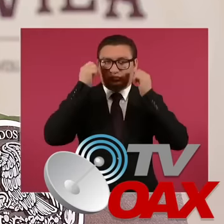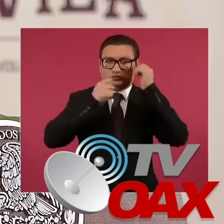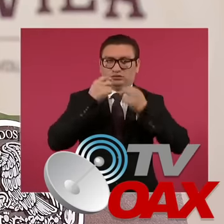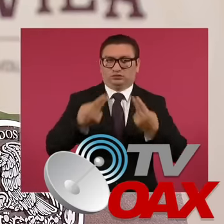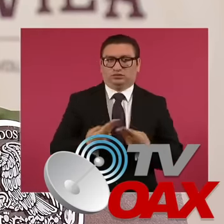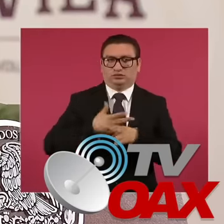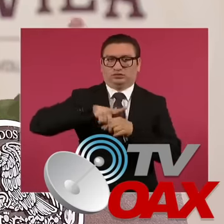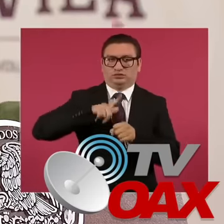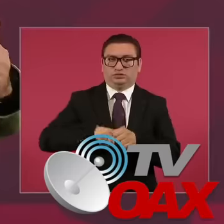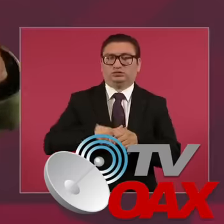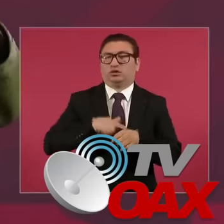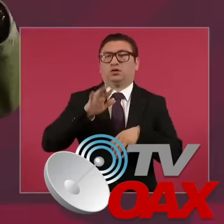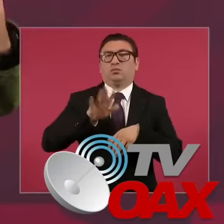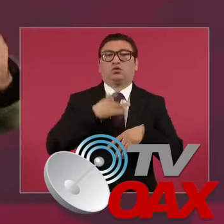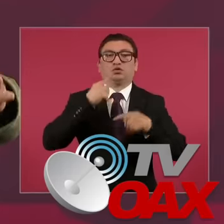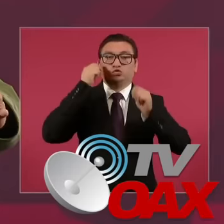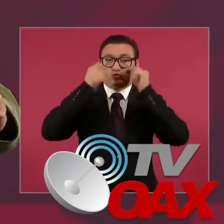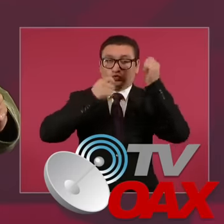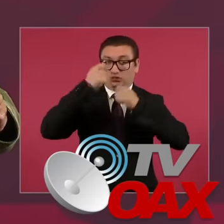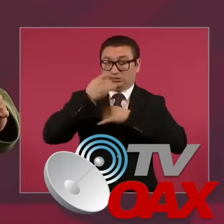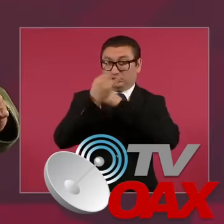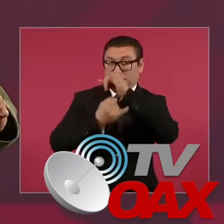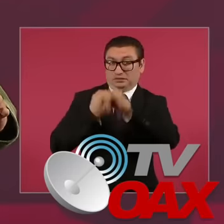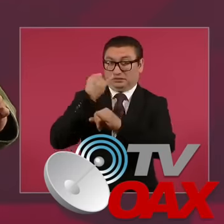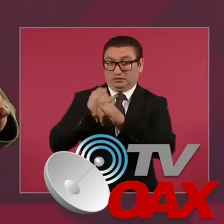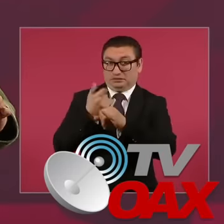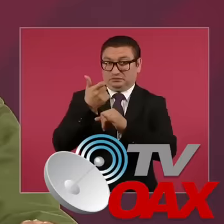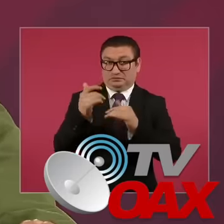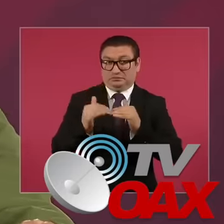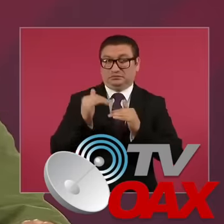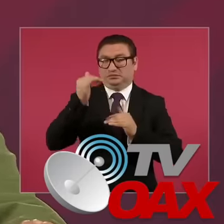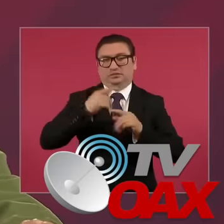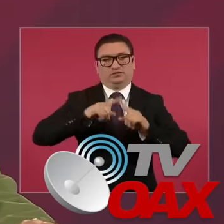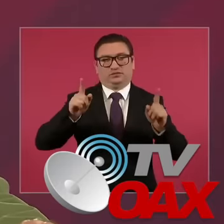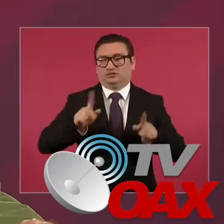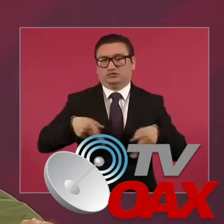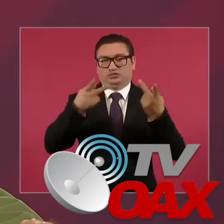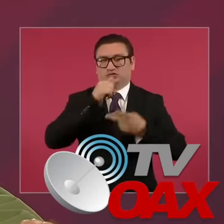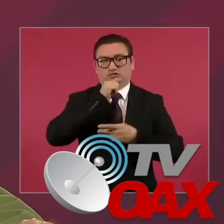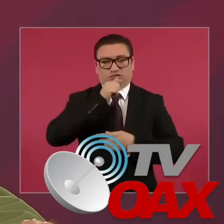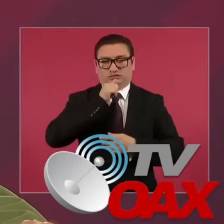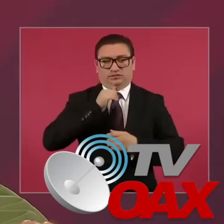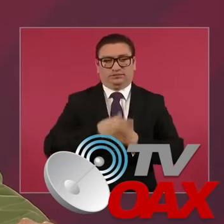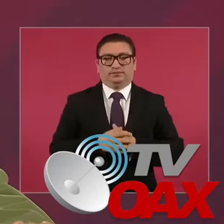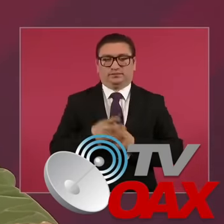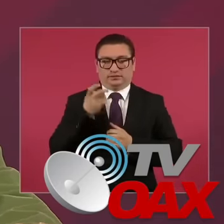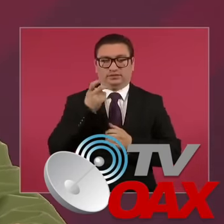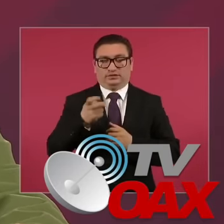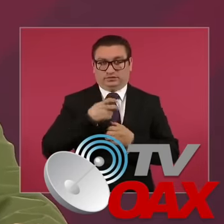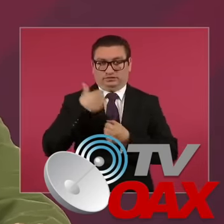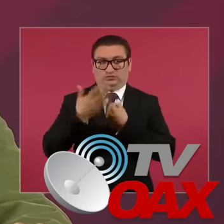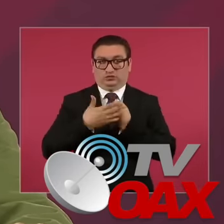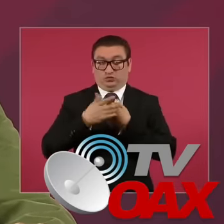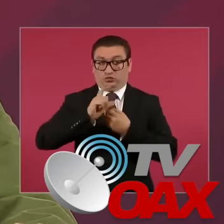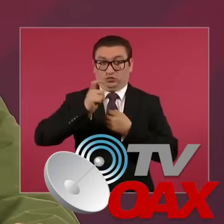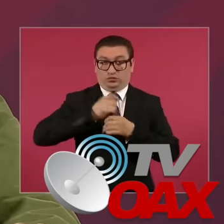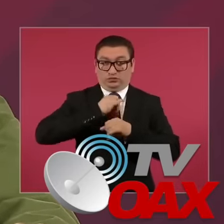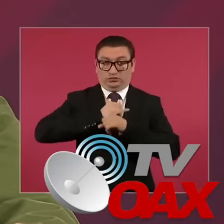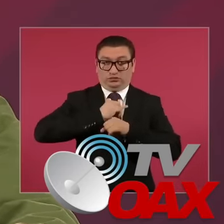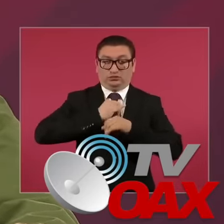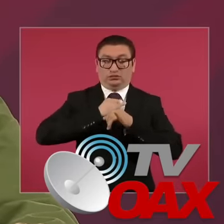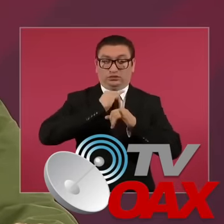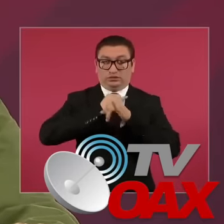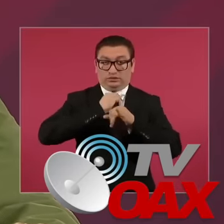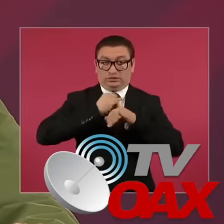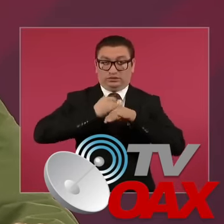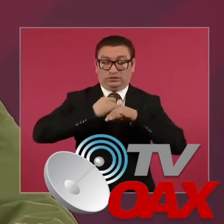de turista nacional, porque ni siquiera el turista internacional, que es un precio diferenciado, se está vendiendo. Es decir, una vez que salimos al internet, se